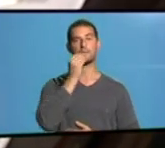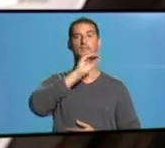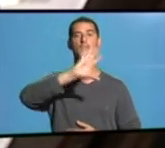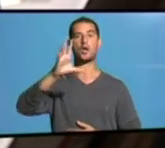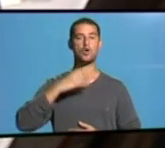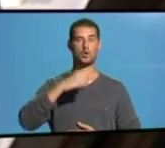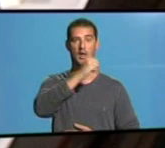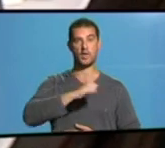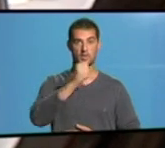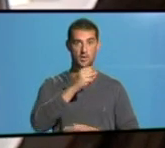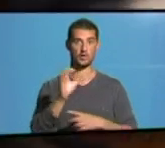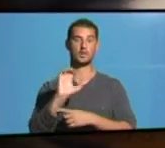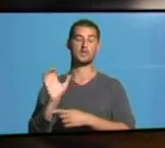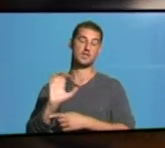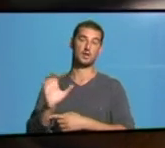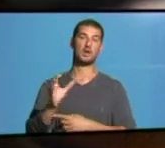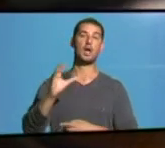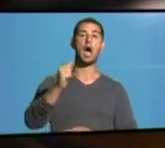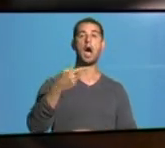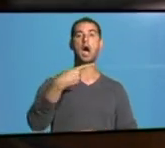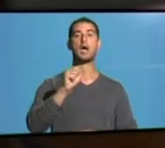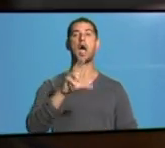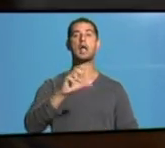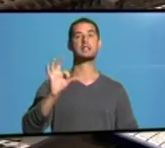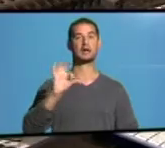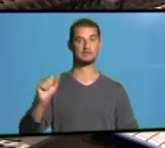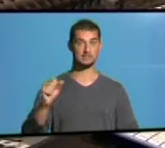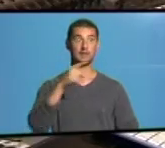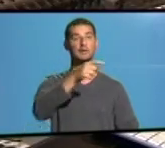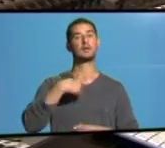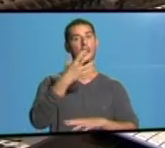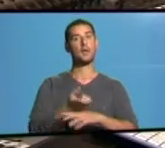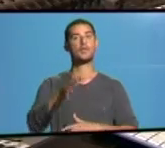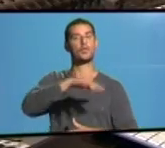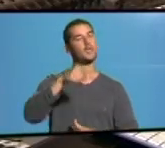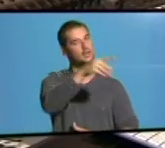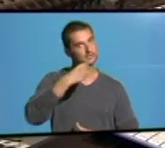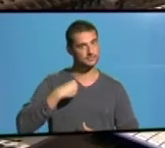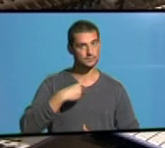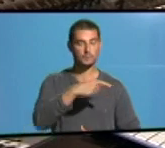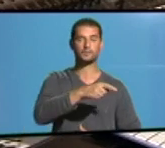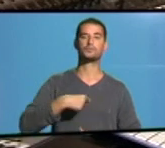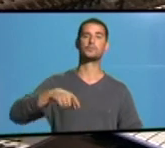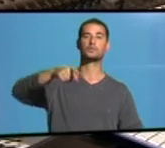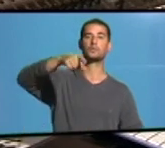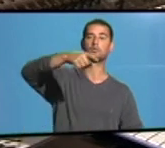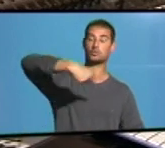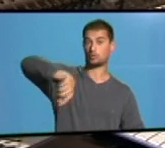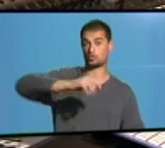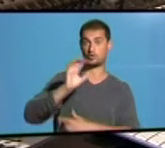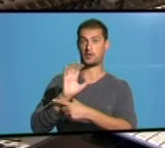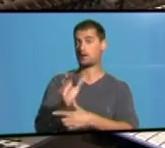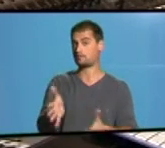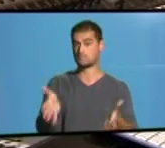banda sonora da película Agallas, que compuxo e grabou en Abrigueiro. El cine nos encanta hacer la postproducción de cine,